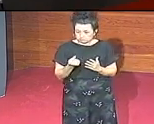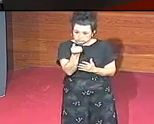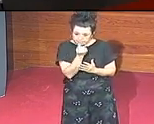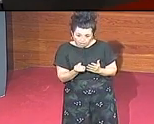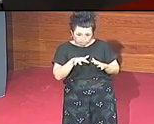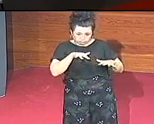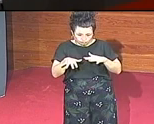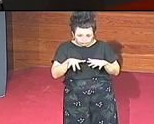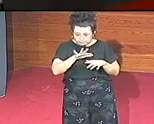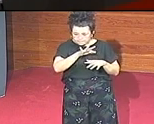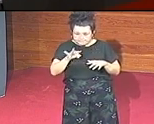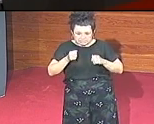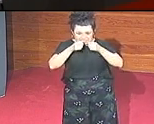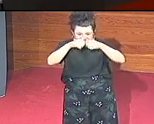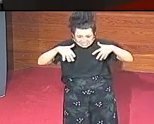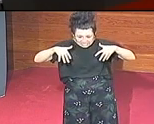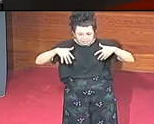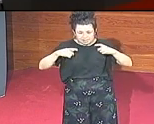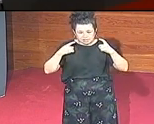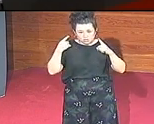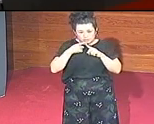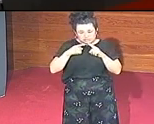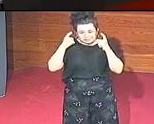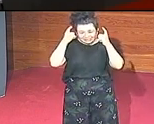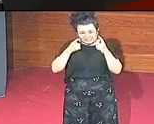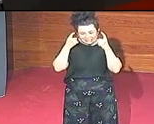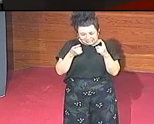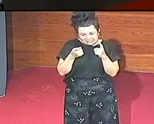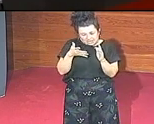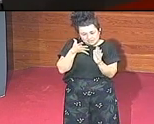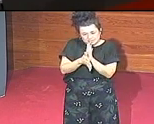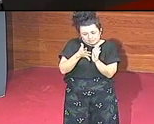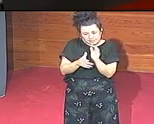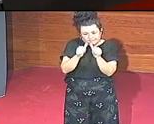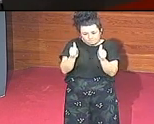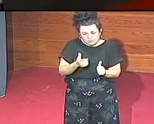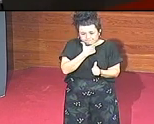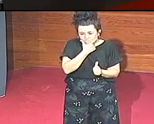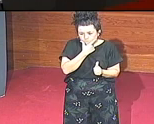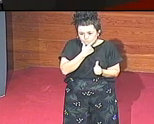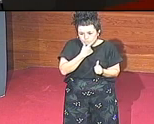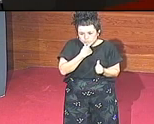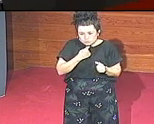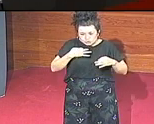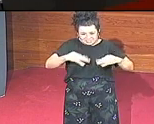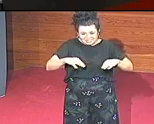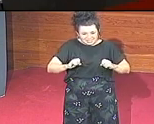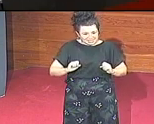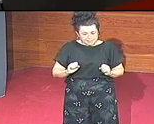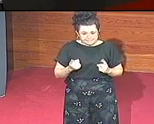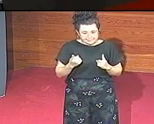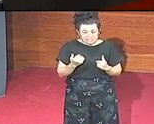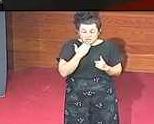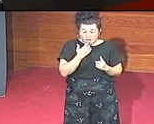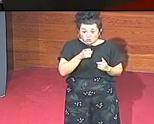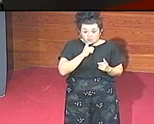y esquemas para intentar explicar de la manera más sencilla algo tan complicado que es cómo funciona un cerebro